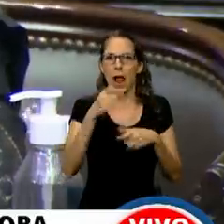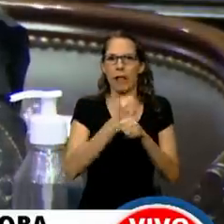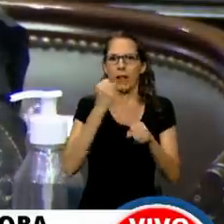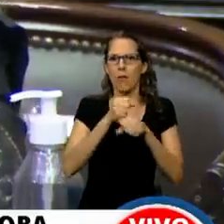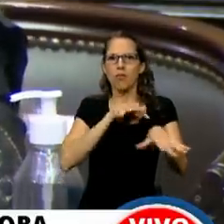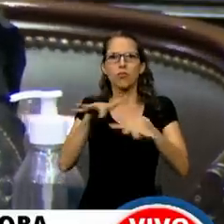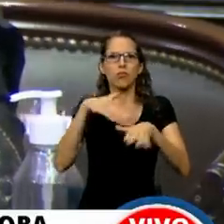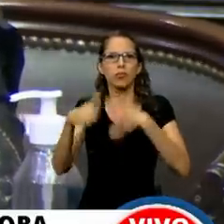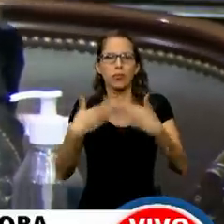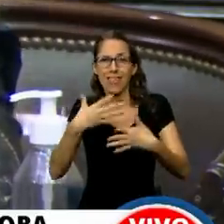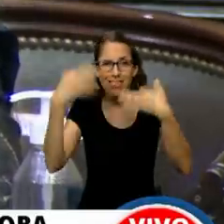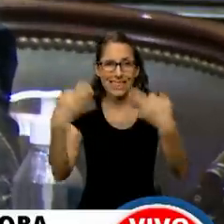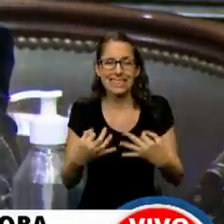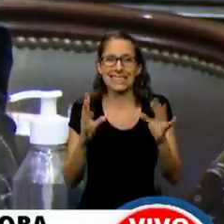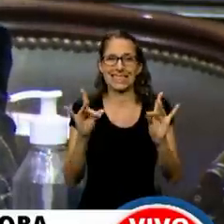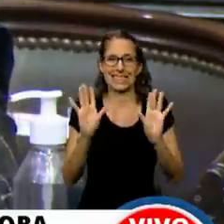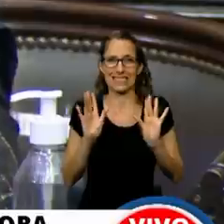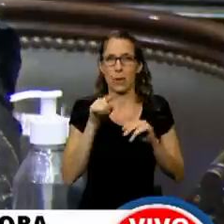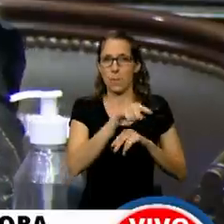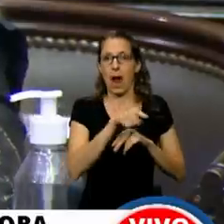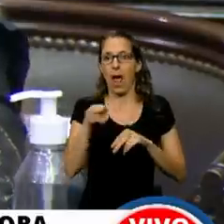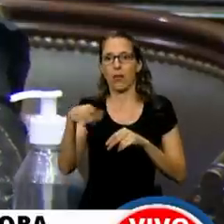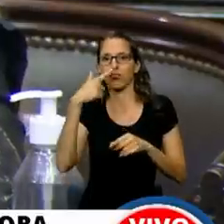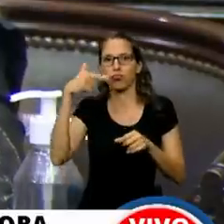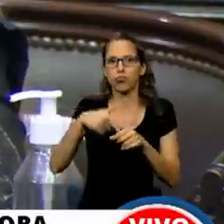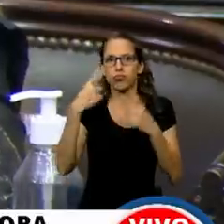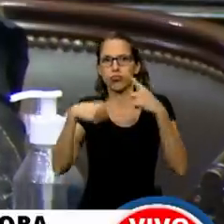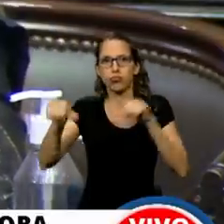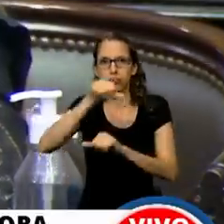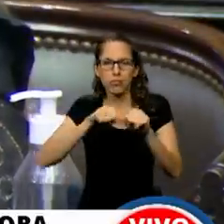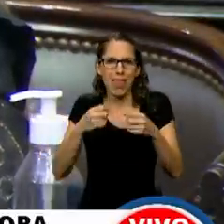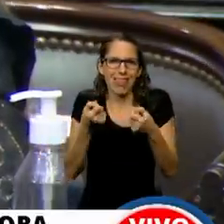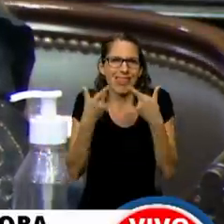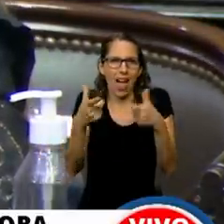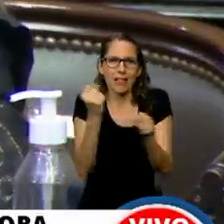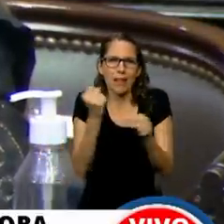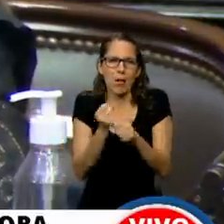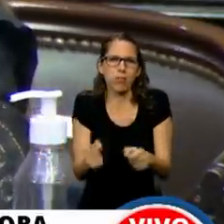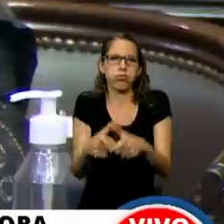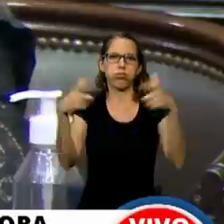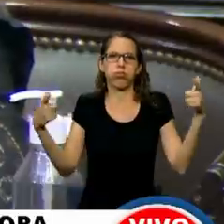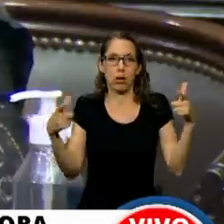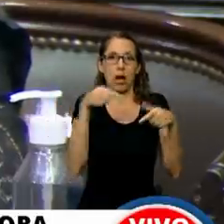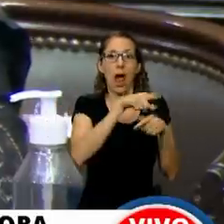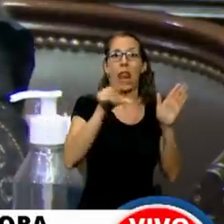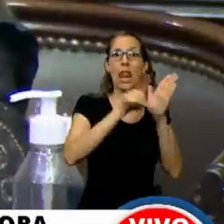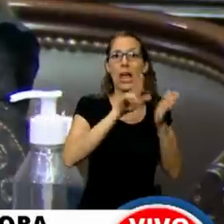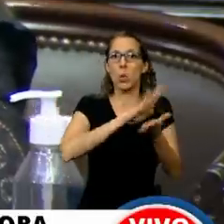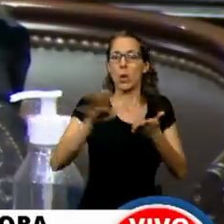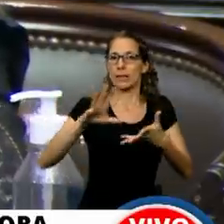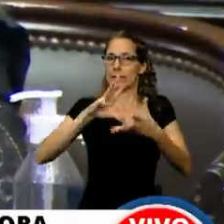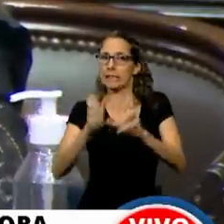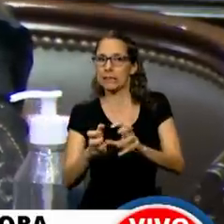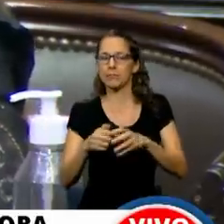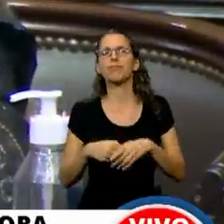reales y genuinas que este sector genera en las localidades del interior de la provincia señor presidente yo